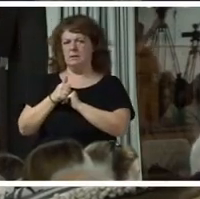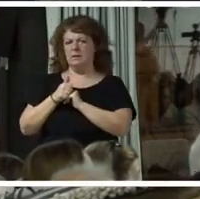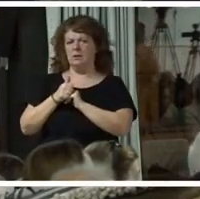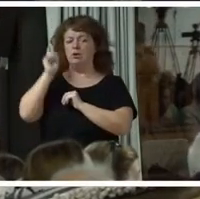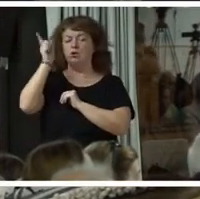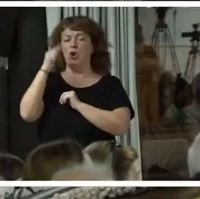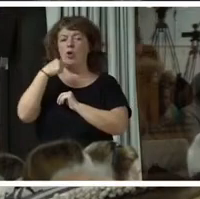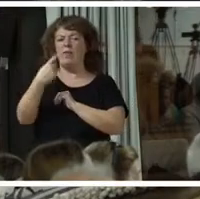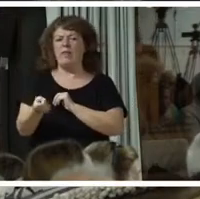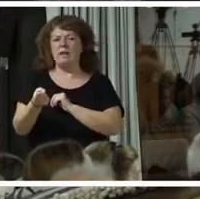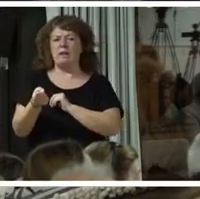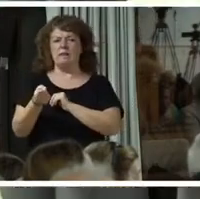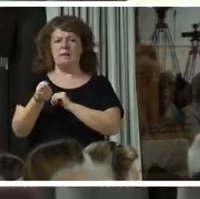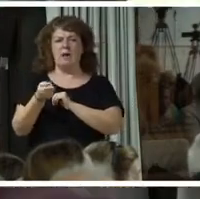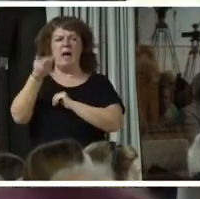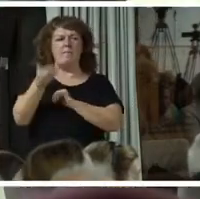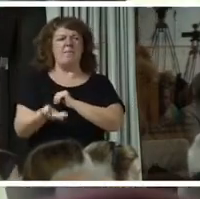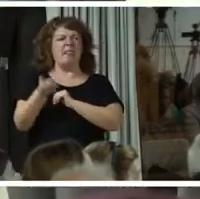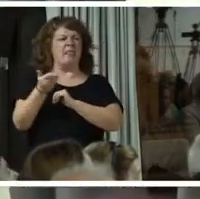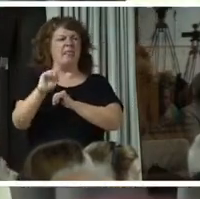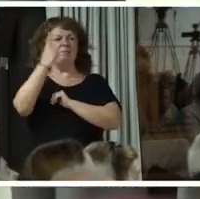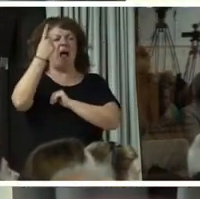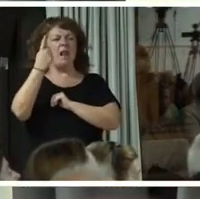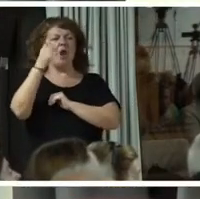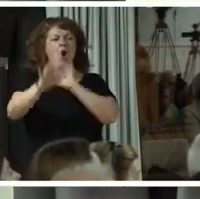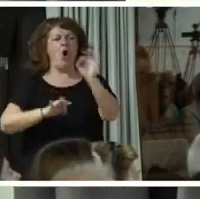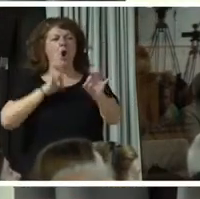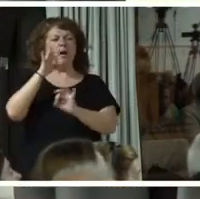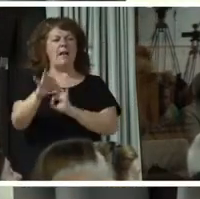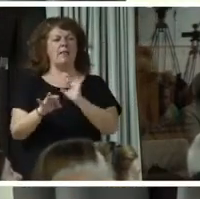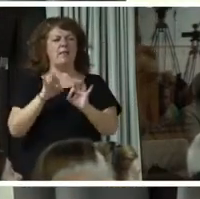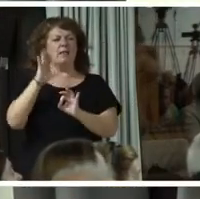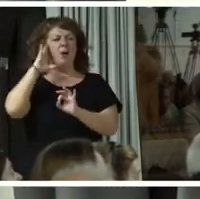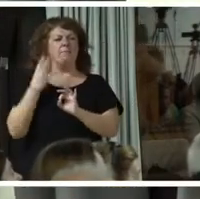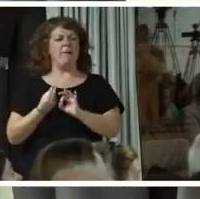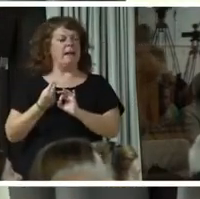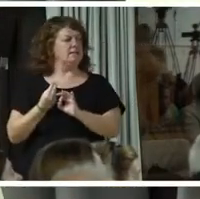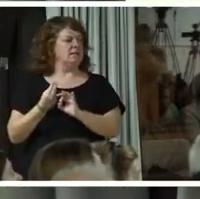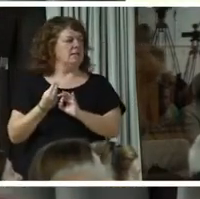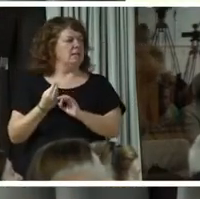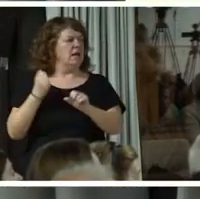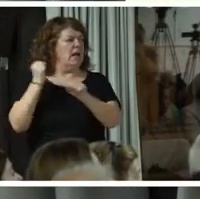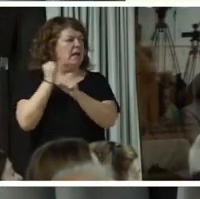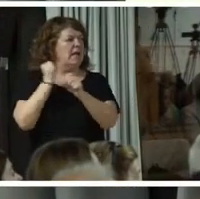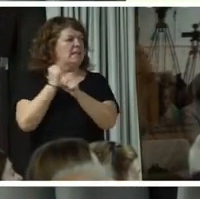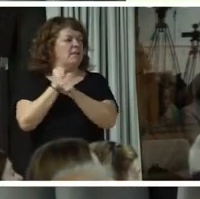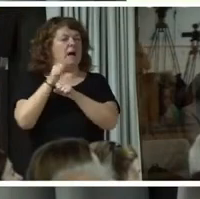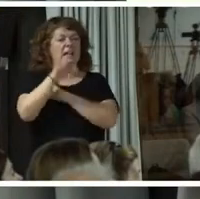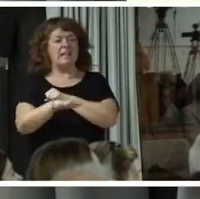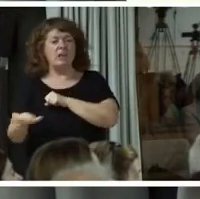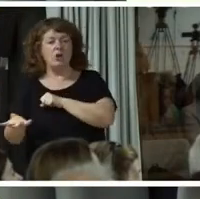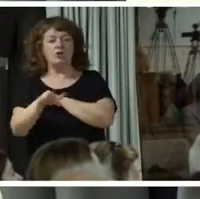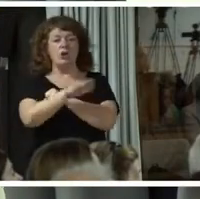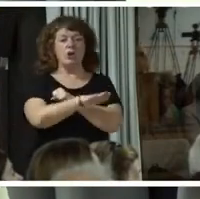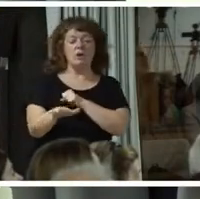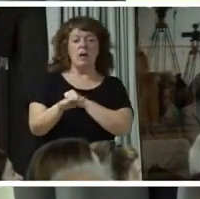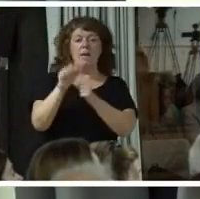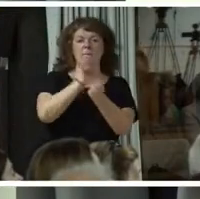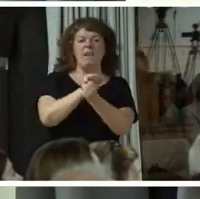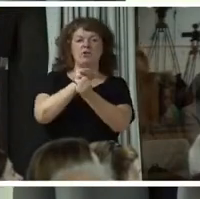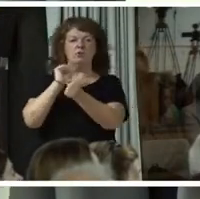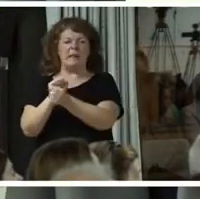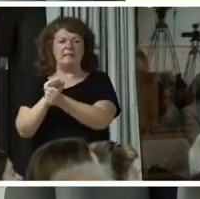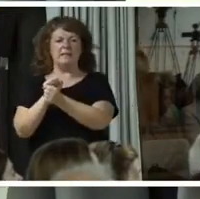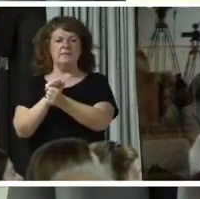solamente mencionar que la principal organización eh Palestina que trabaja con niños y niñas presos y